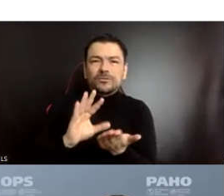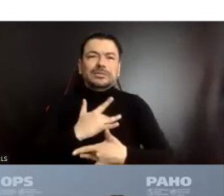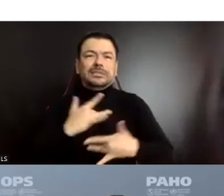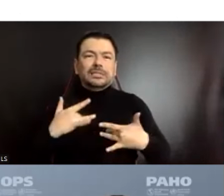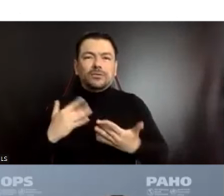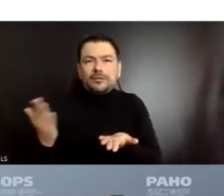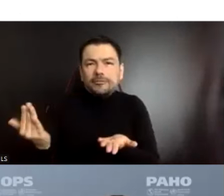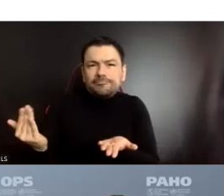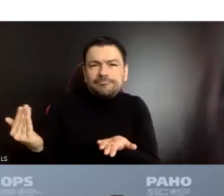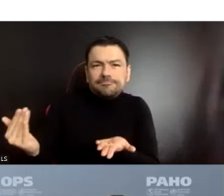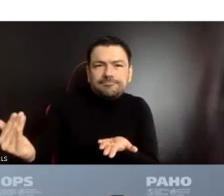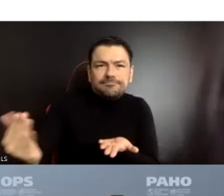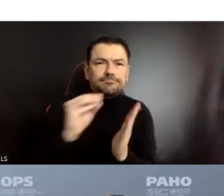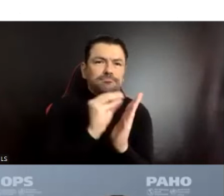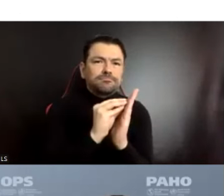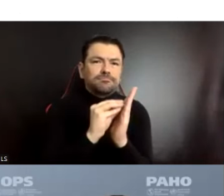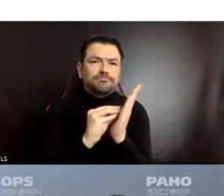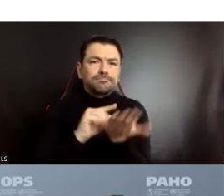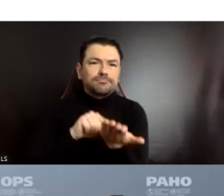Ahora estamos en UNGA,